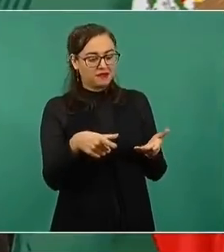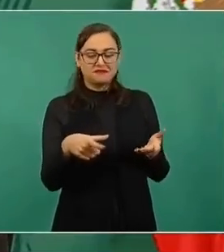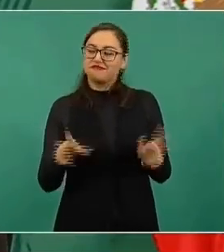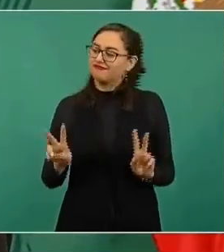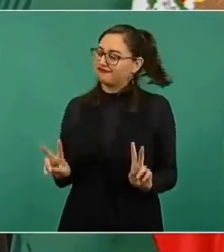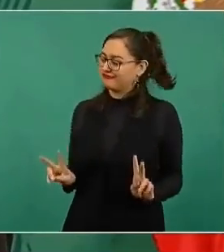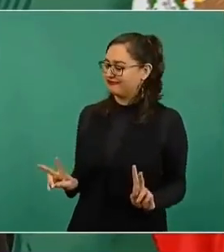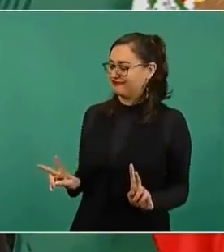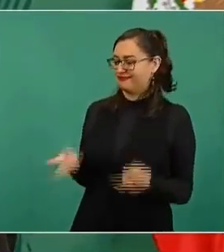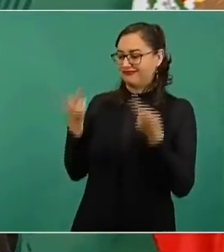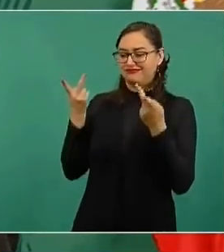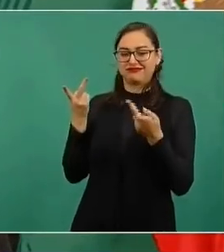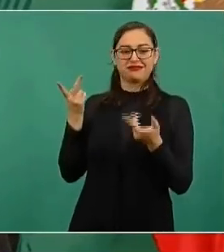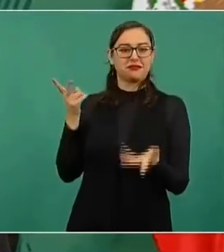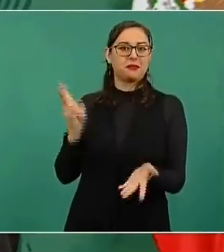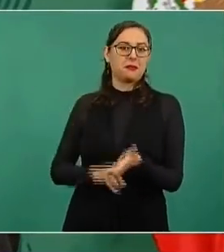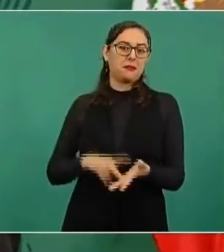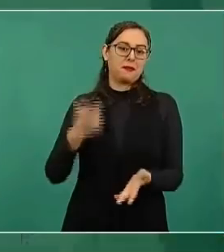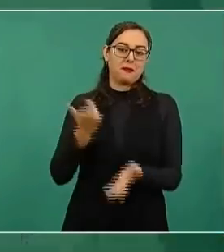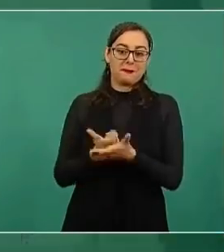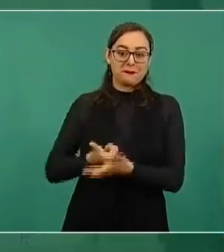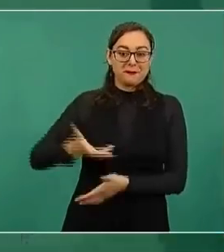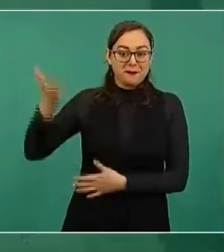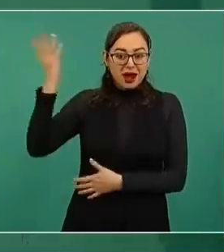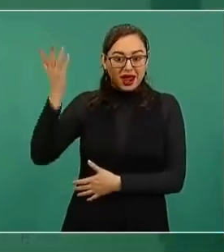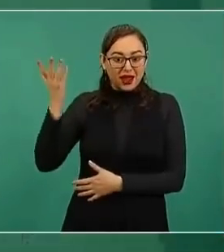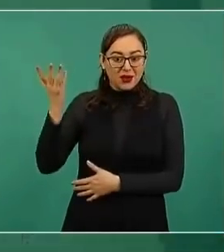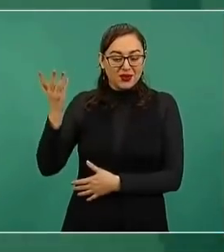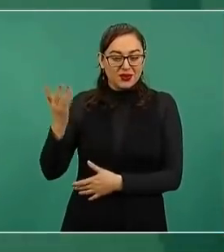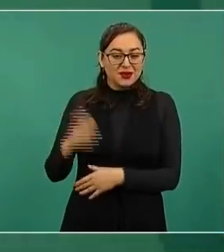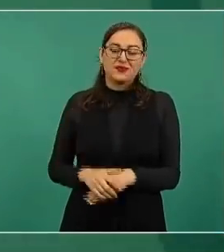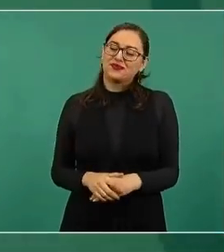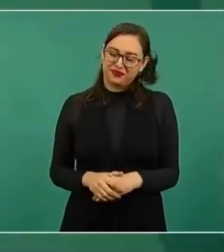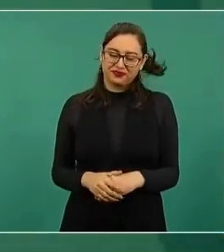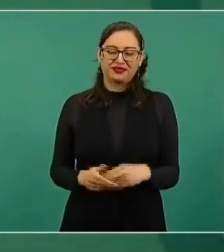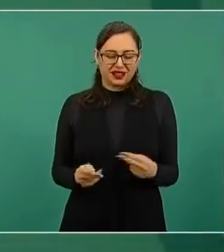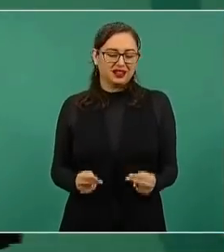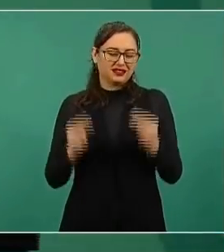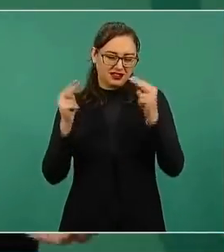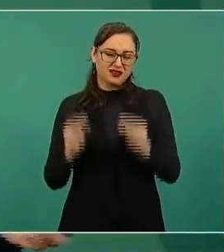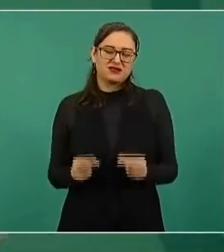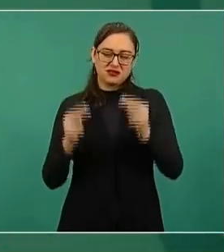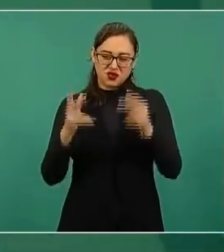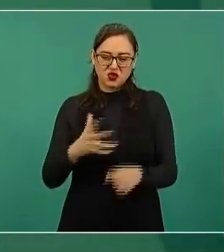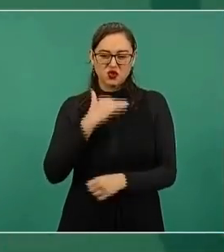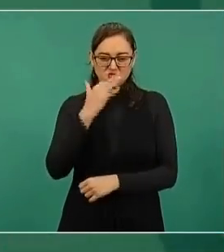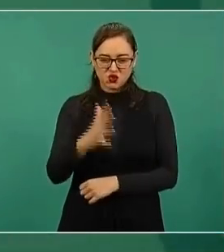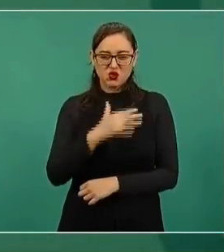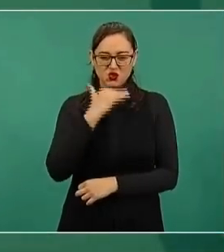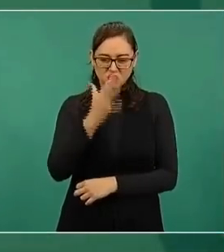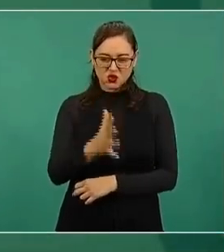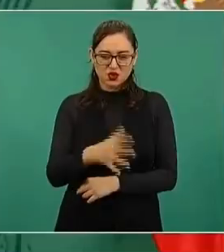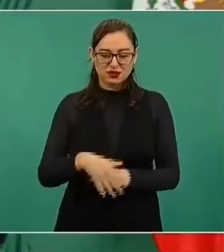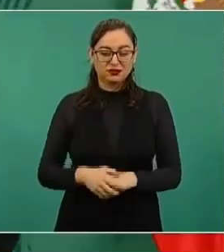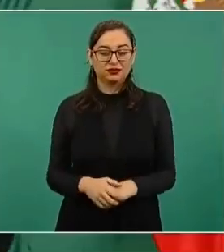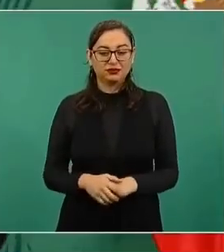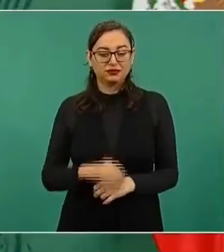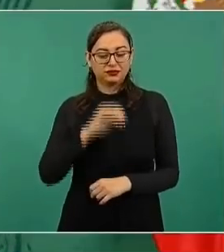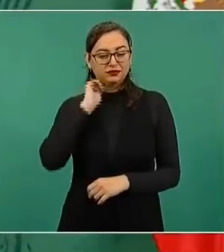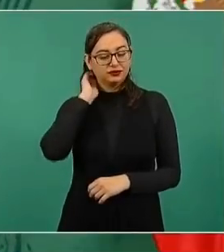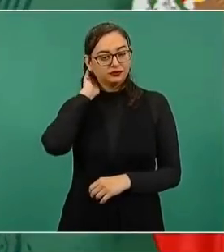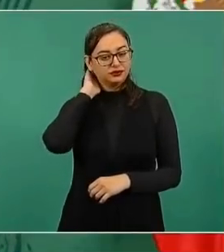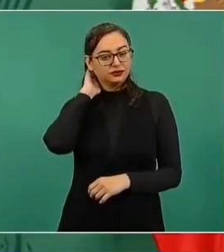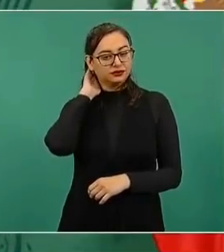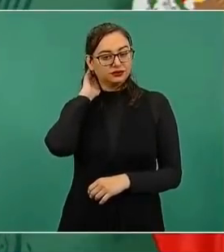aumentan su valor. Ese tipo de negocios, por ejemplo, en el porfiriato,